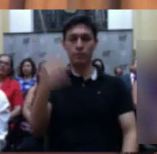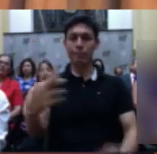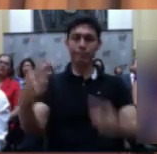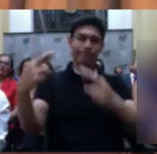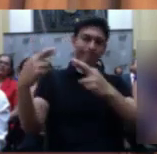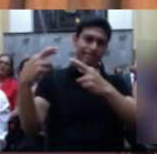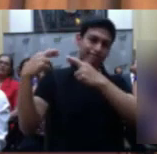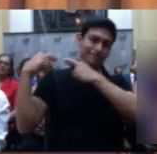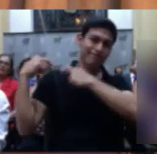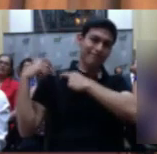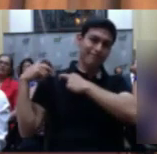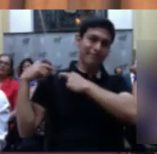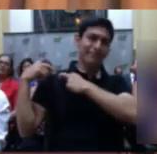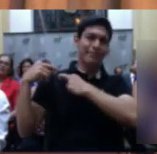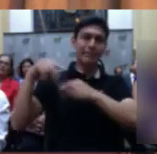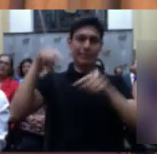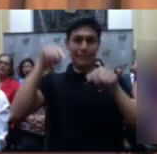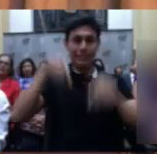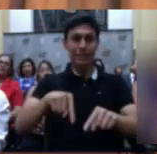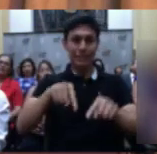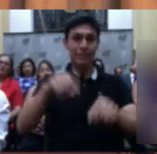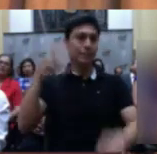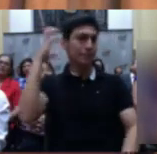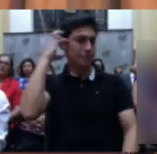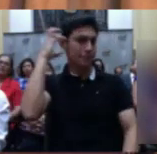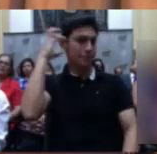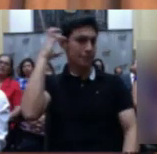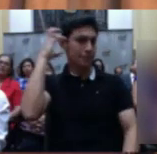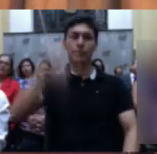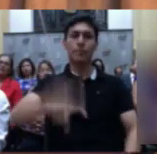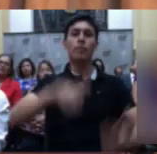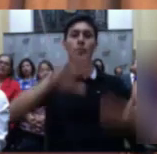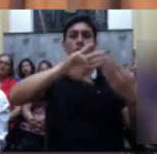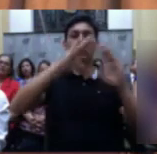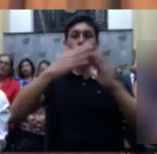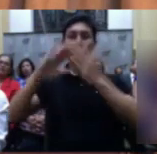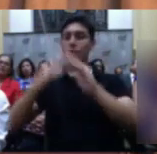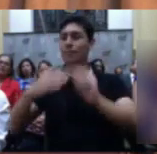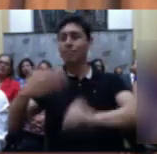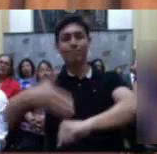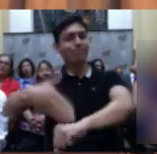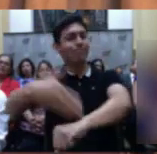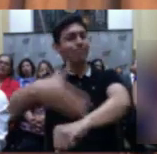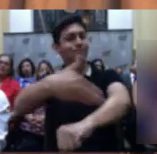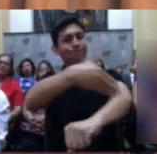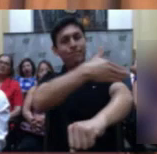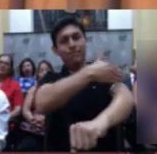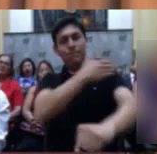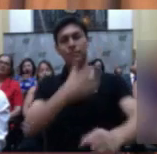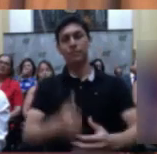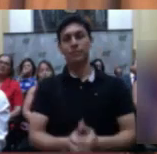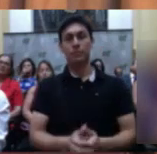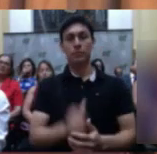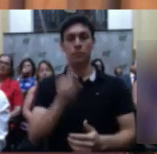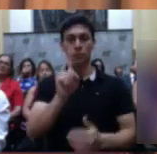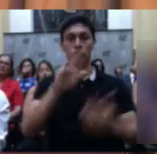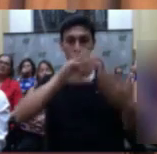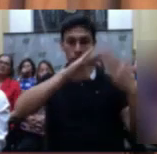tarea de hacer de Miraflores una ciudad cada día mejor. Una